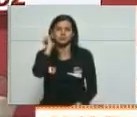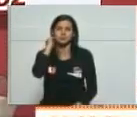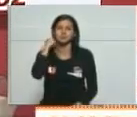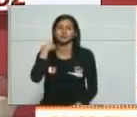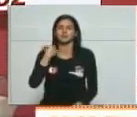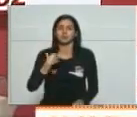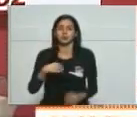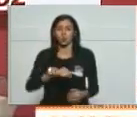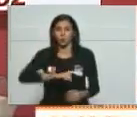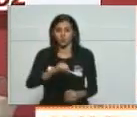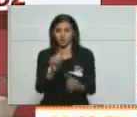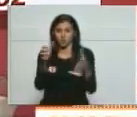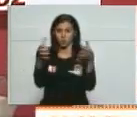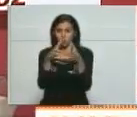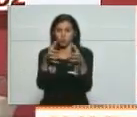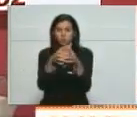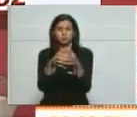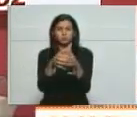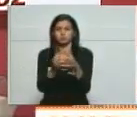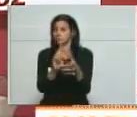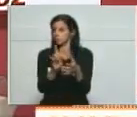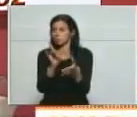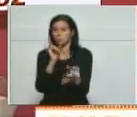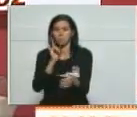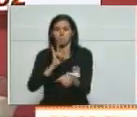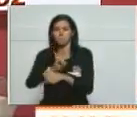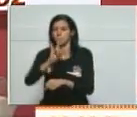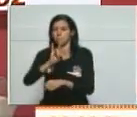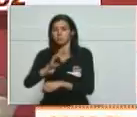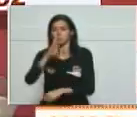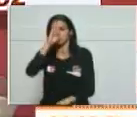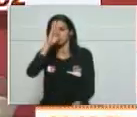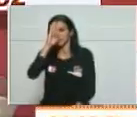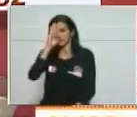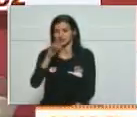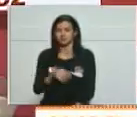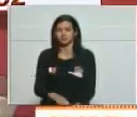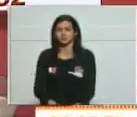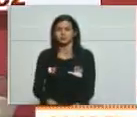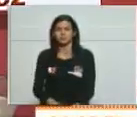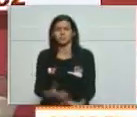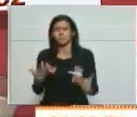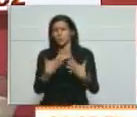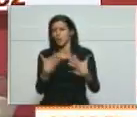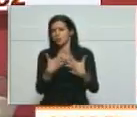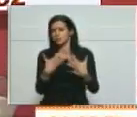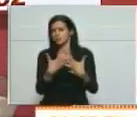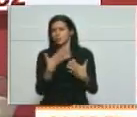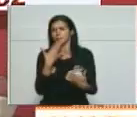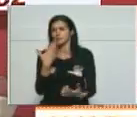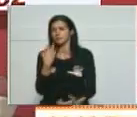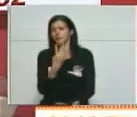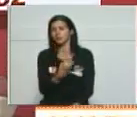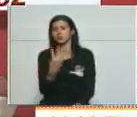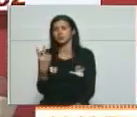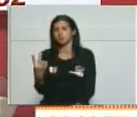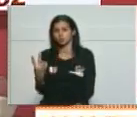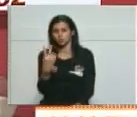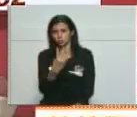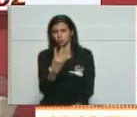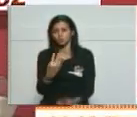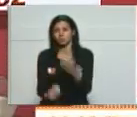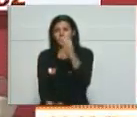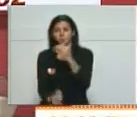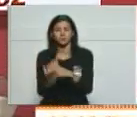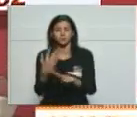Destacó que los cuerpos policiales no se hicieron presentes en el estado Barinas durante los múltiples hechos violentos del pasado 22 de mayo.